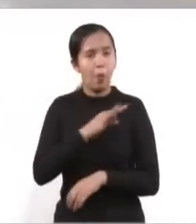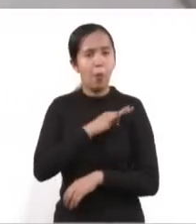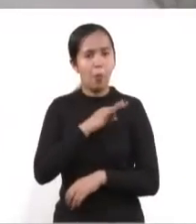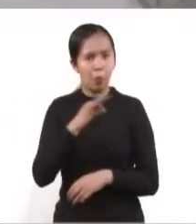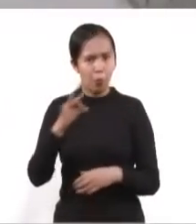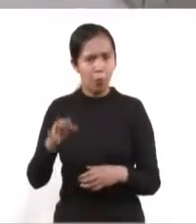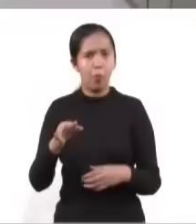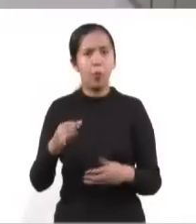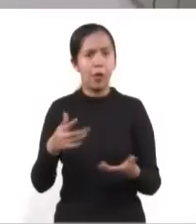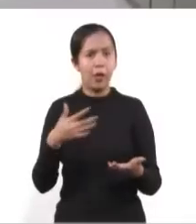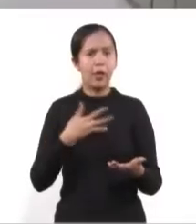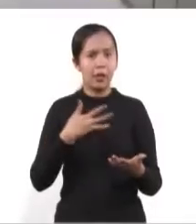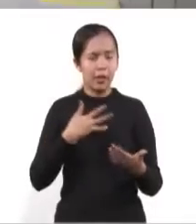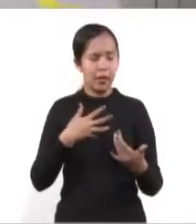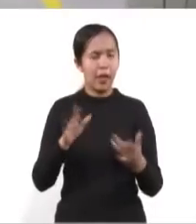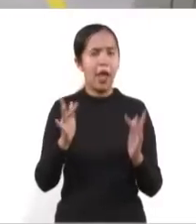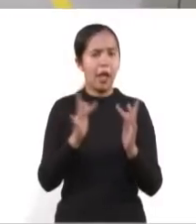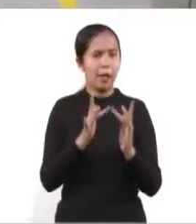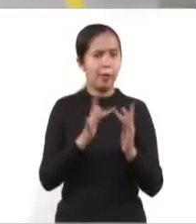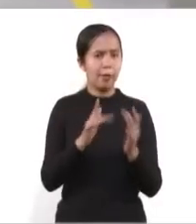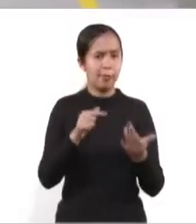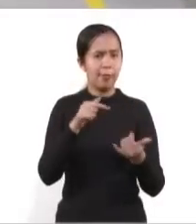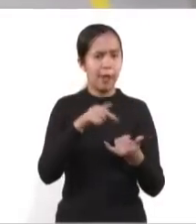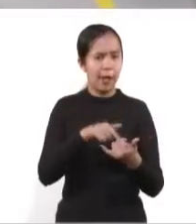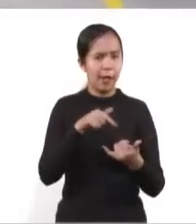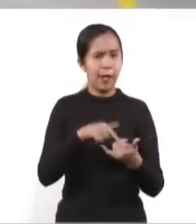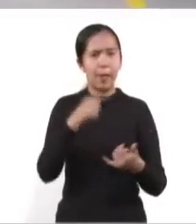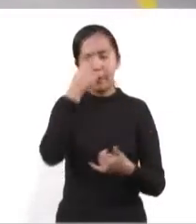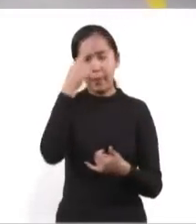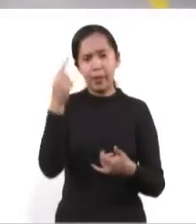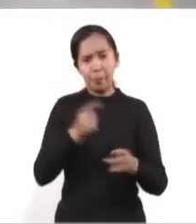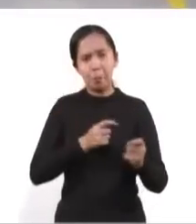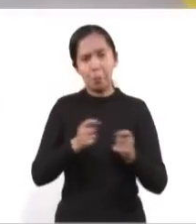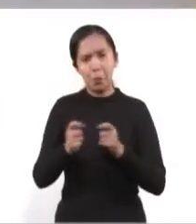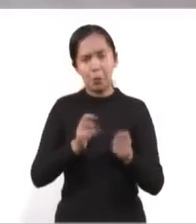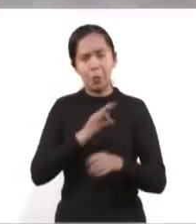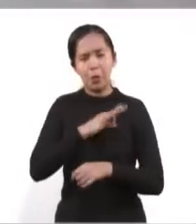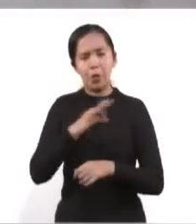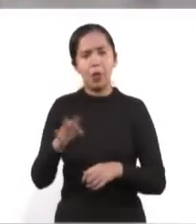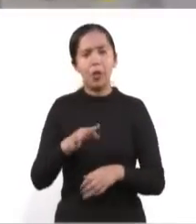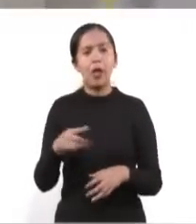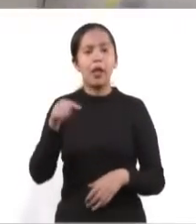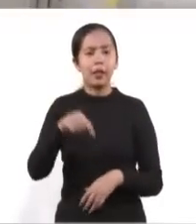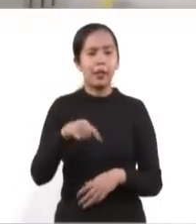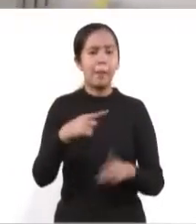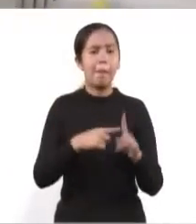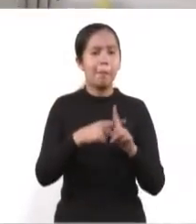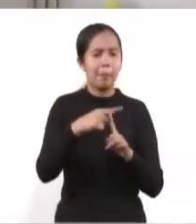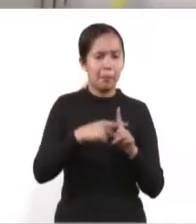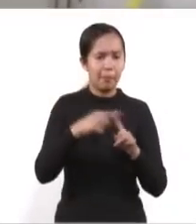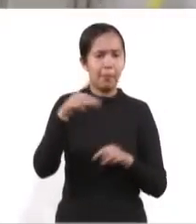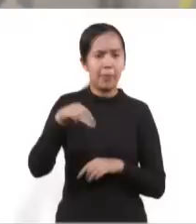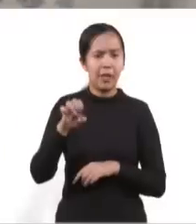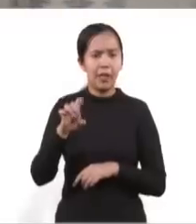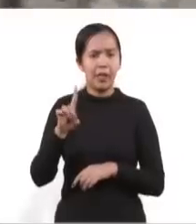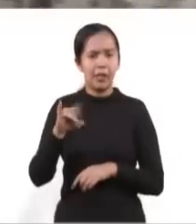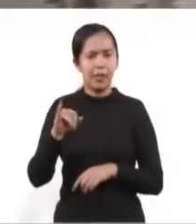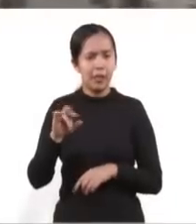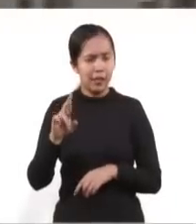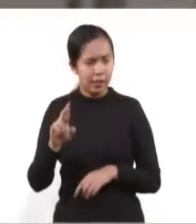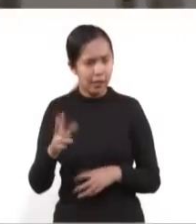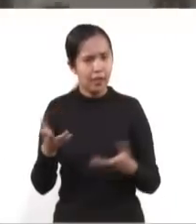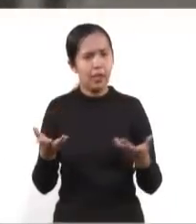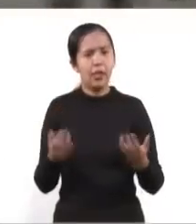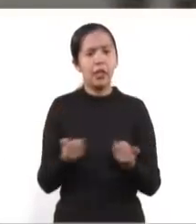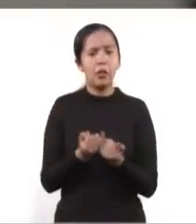la señal y tenerla monitoreada? Aquí hay protecciones, control, medición y comunicaciones, todo a base de